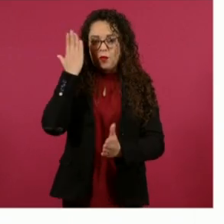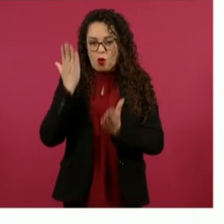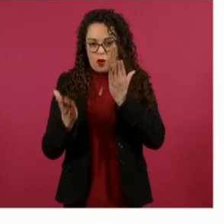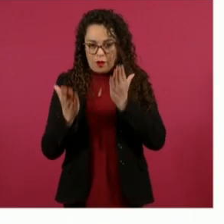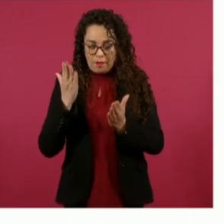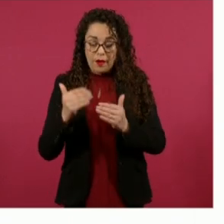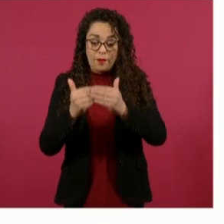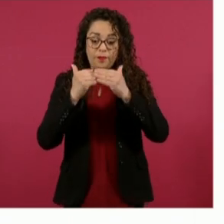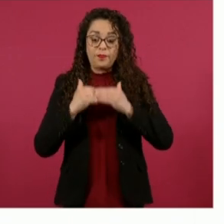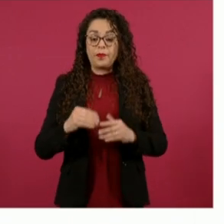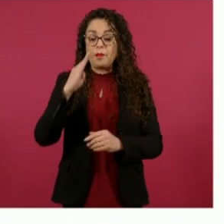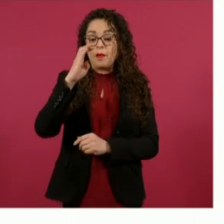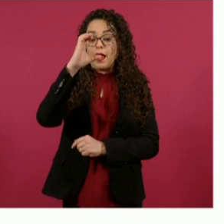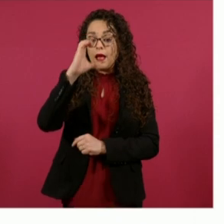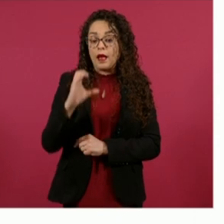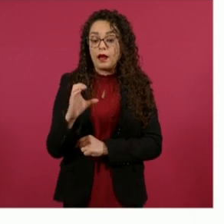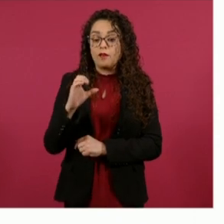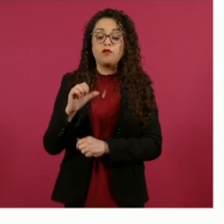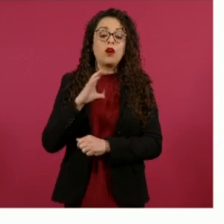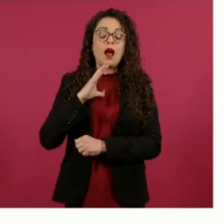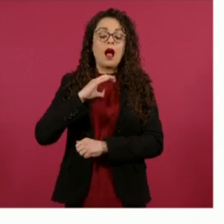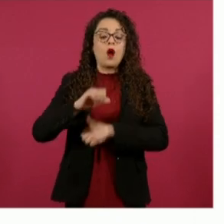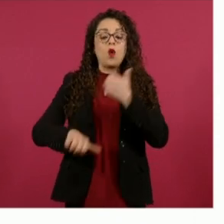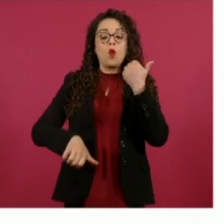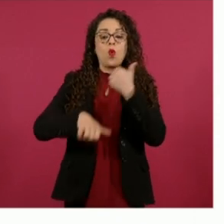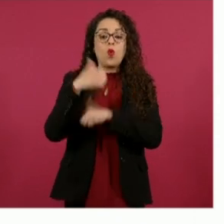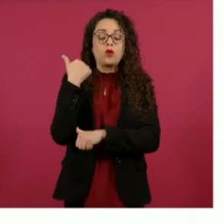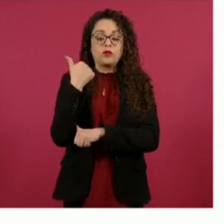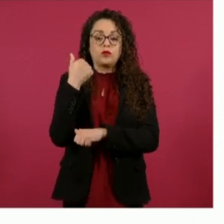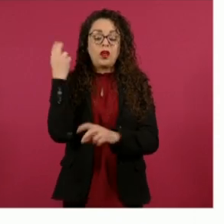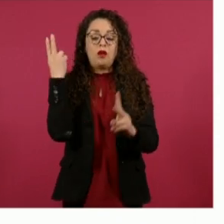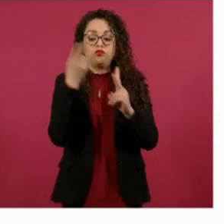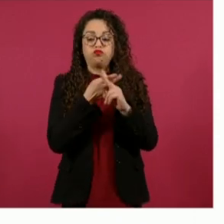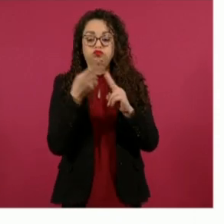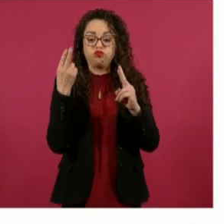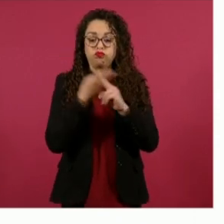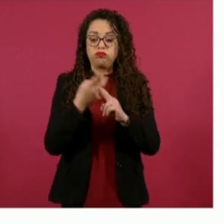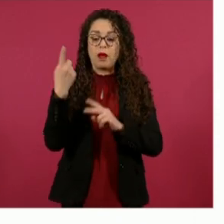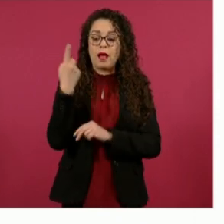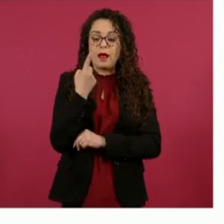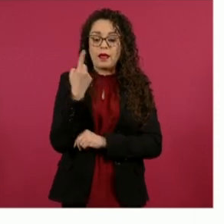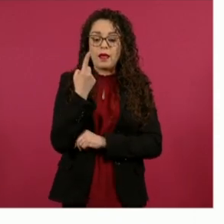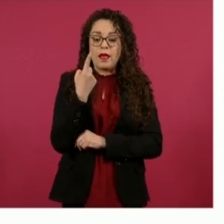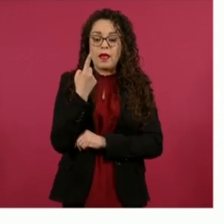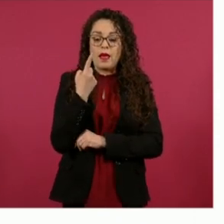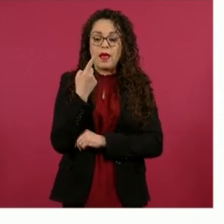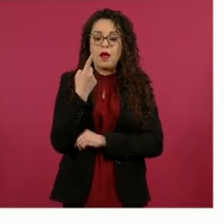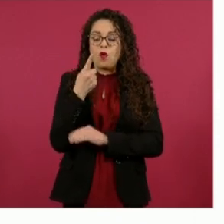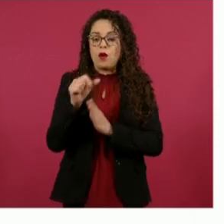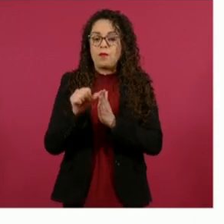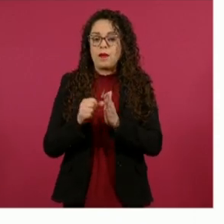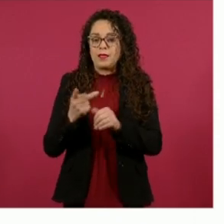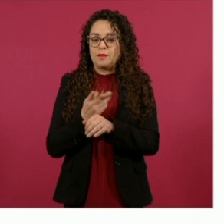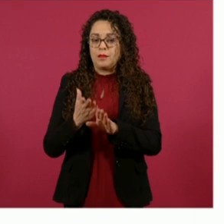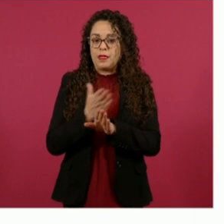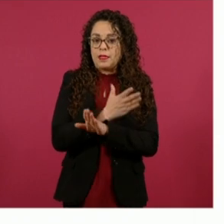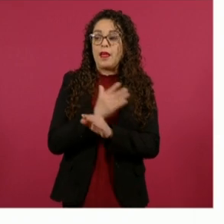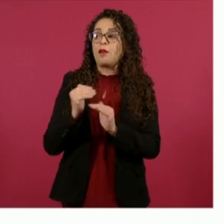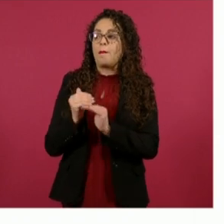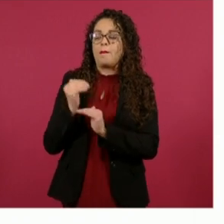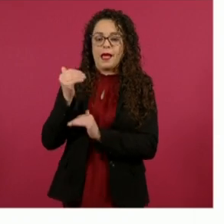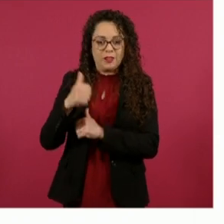Baja California, 11 homicidios más que el mes anterior y en